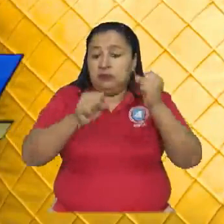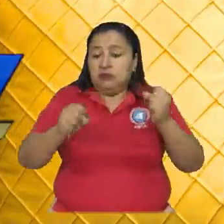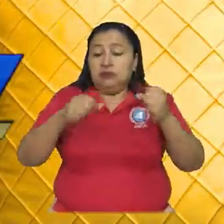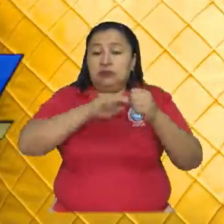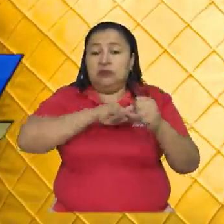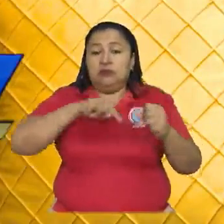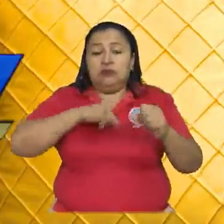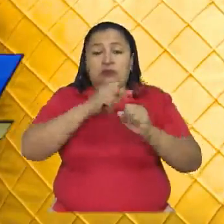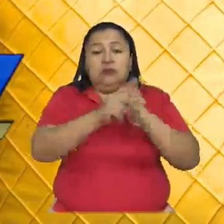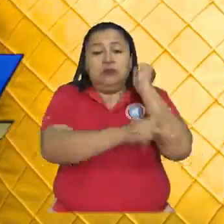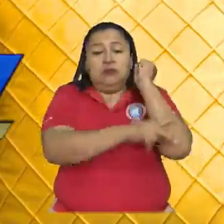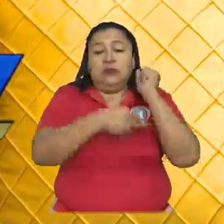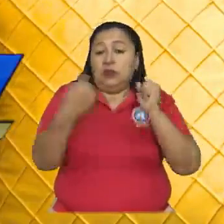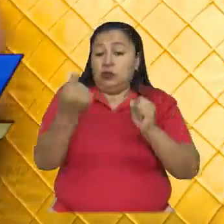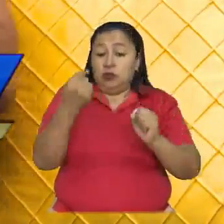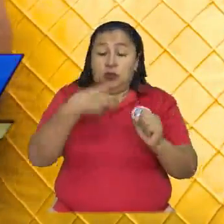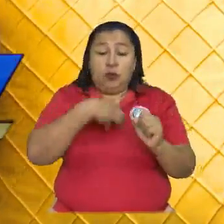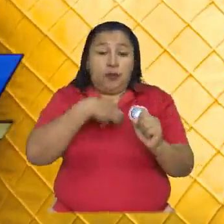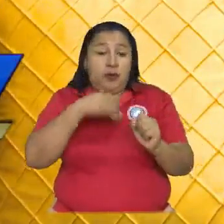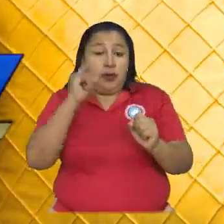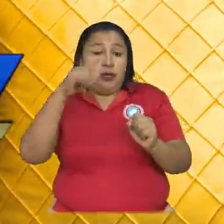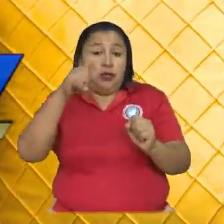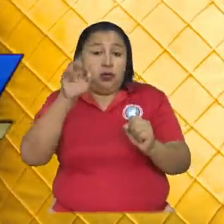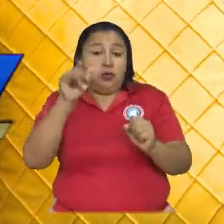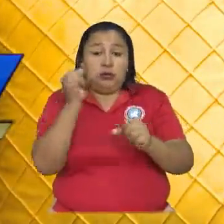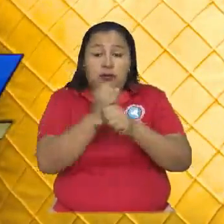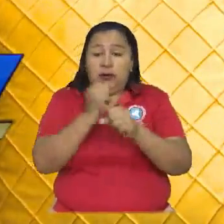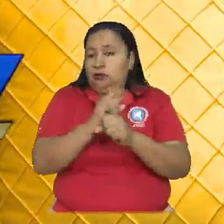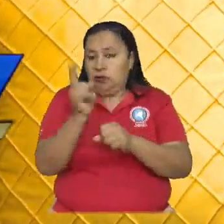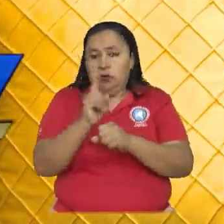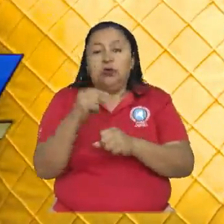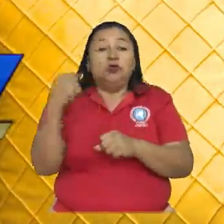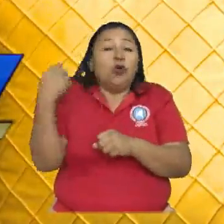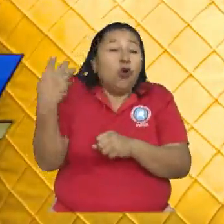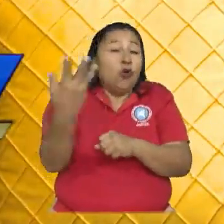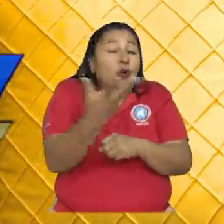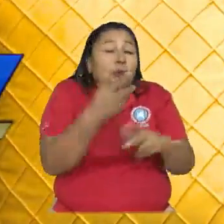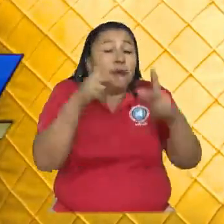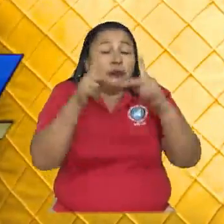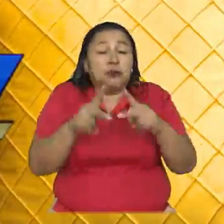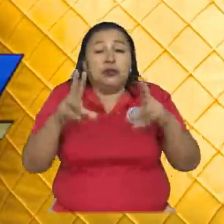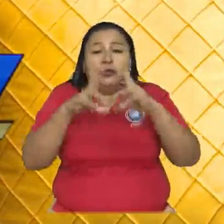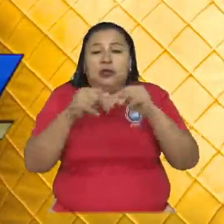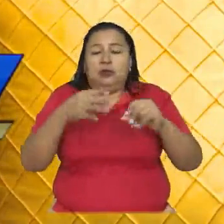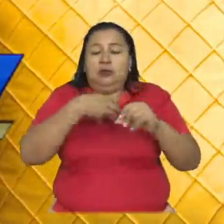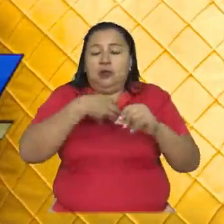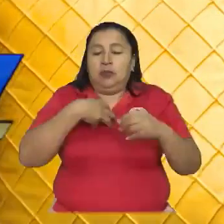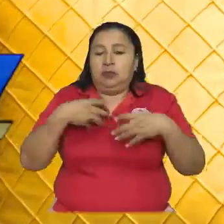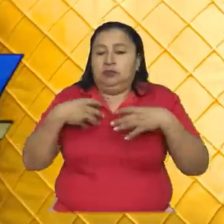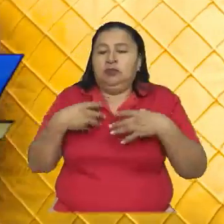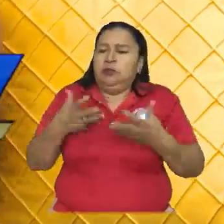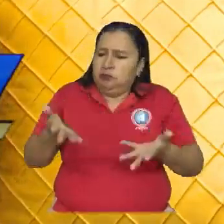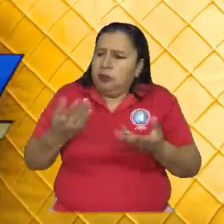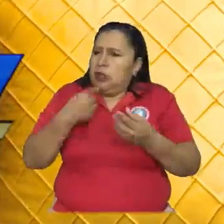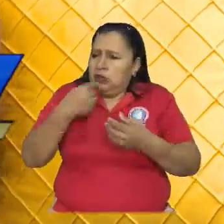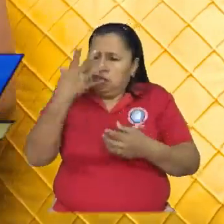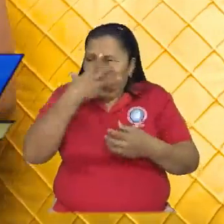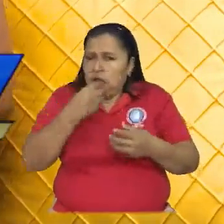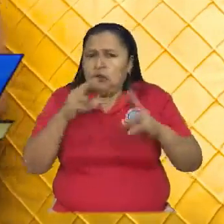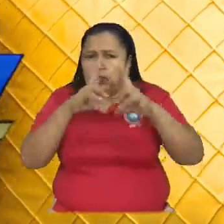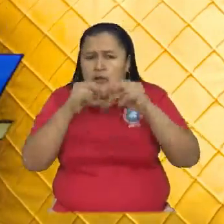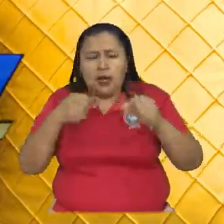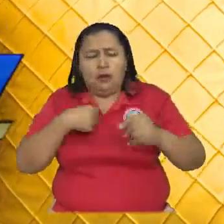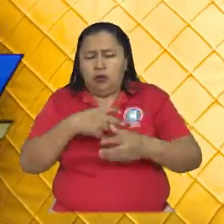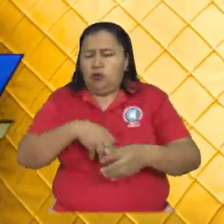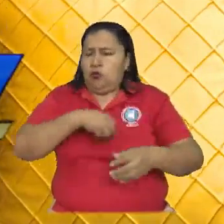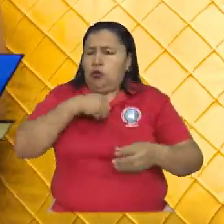nuestro país no depende solo del INTUR, sino todos los nicaragüenses ejercemos un rol para promover nuestro país. Entonces estaremos